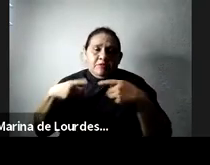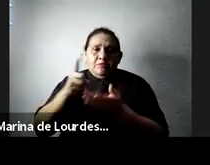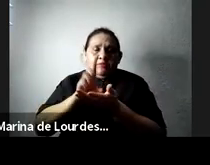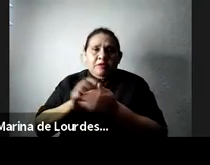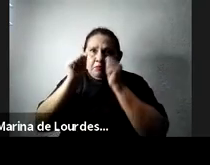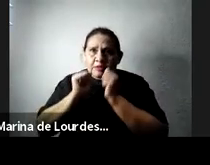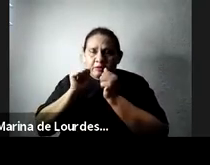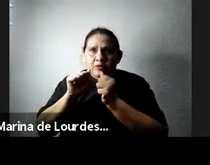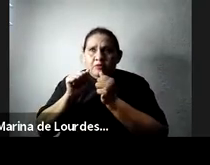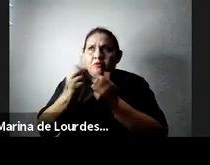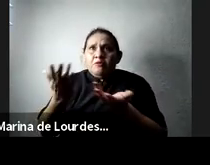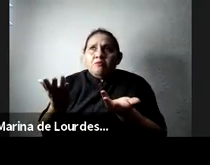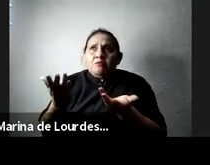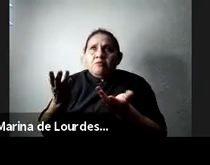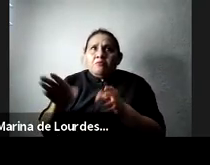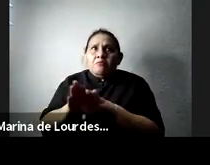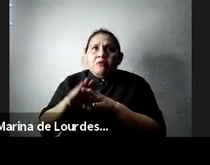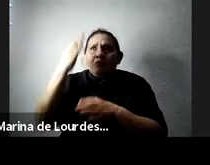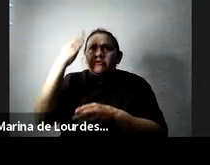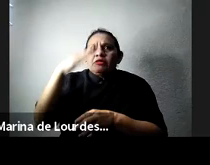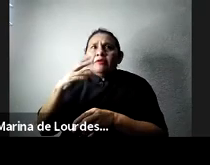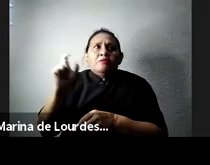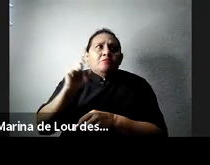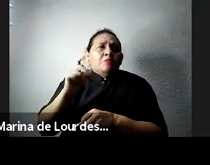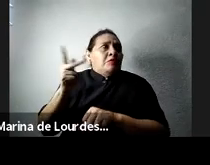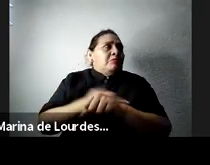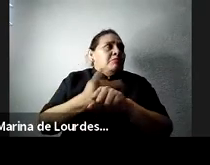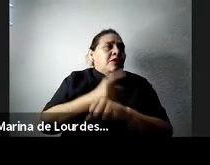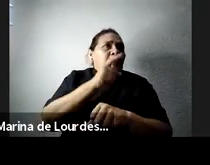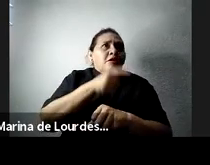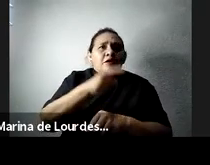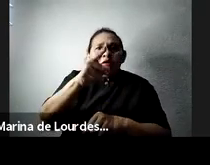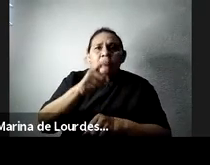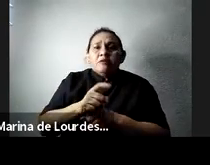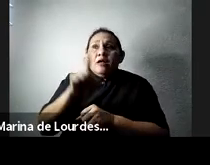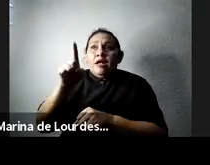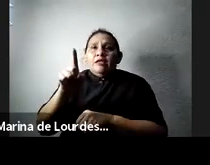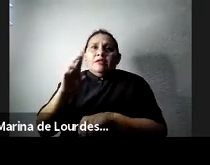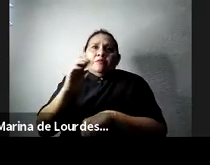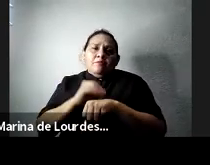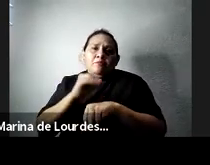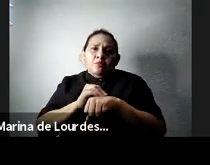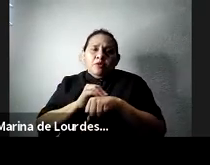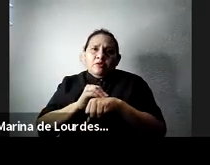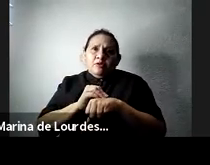va a saber en qué momento puede cruzar la calle? Bueno, pues ahí se le puede poner, complementar con una